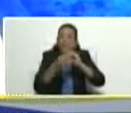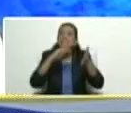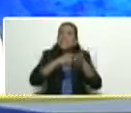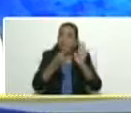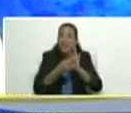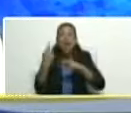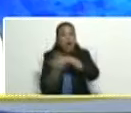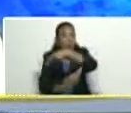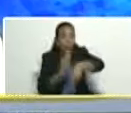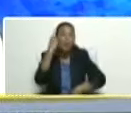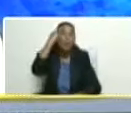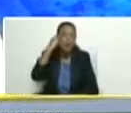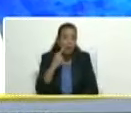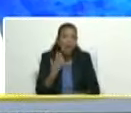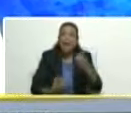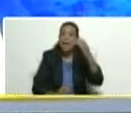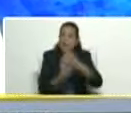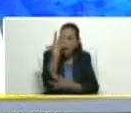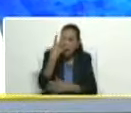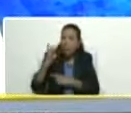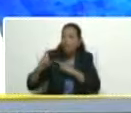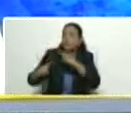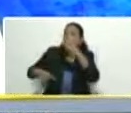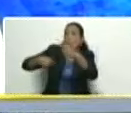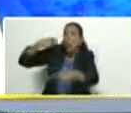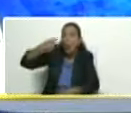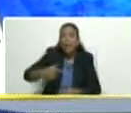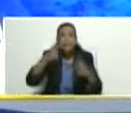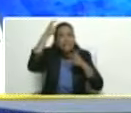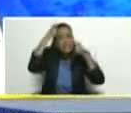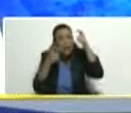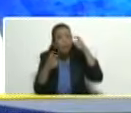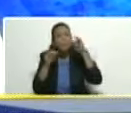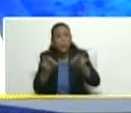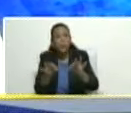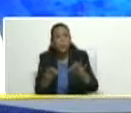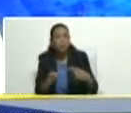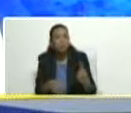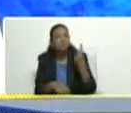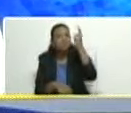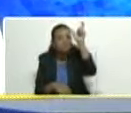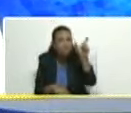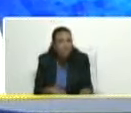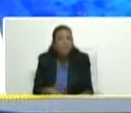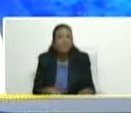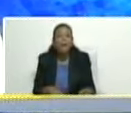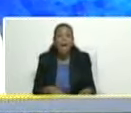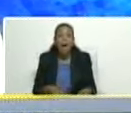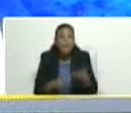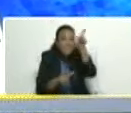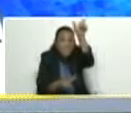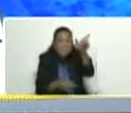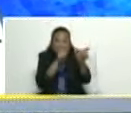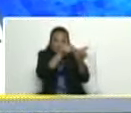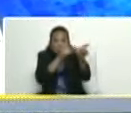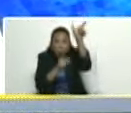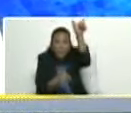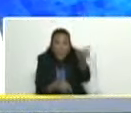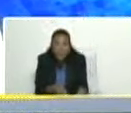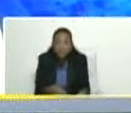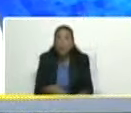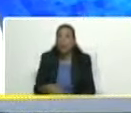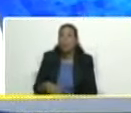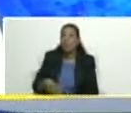la revolución bolivariana y lo que significa nuestro comandante Chávez, que es colocar al ser humano, a la